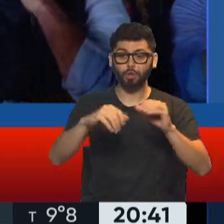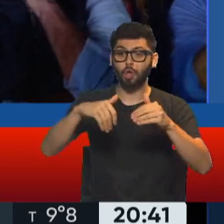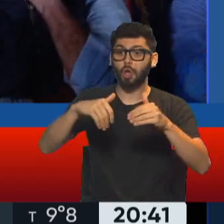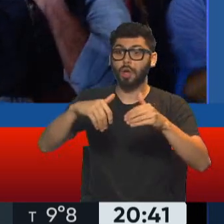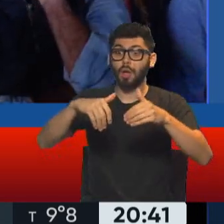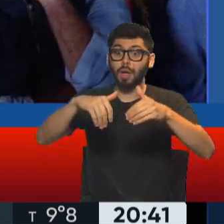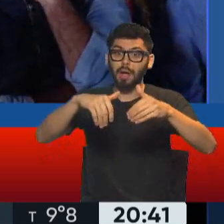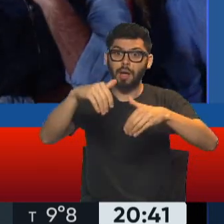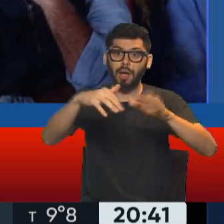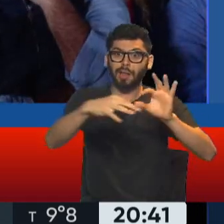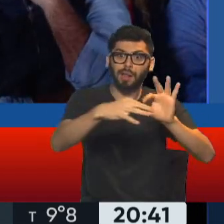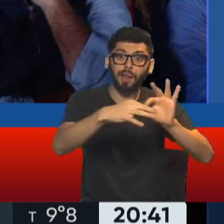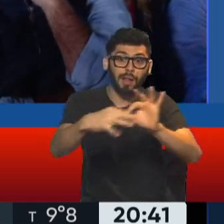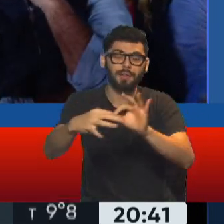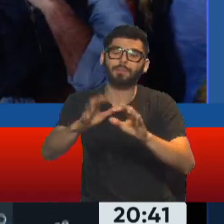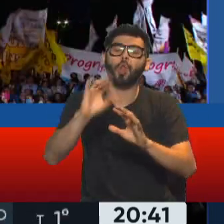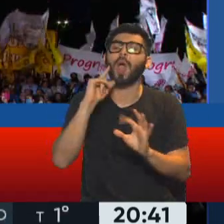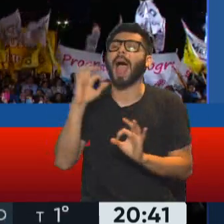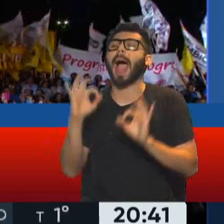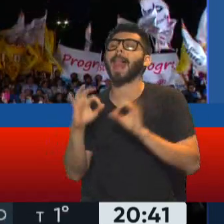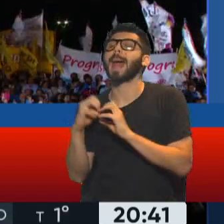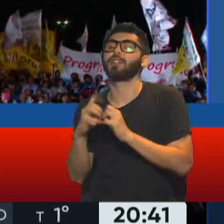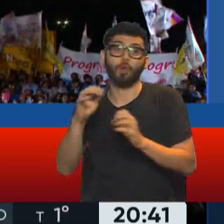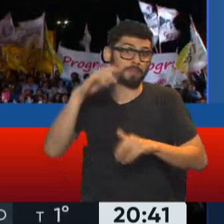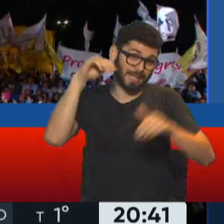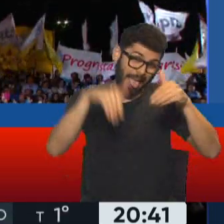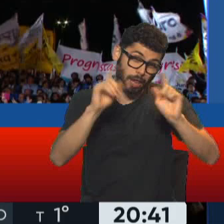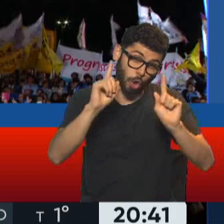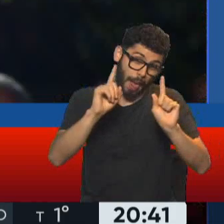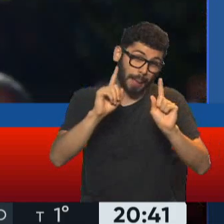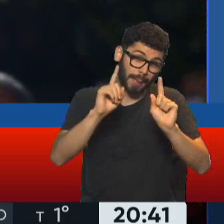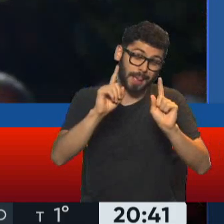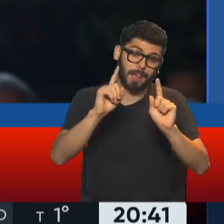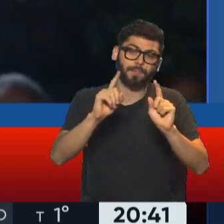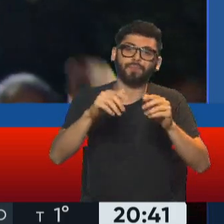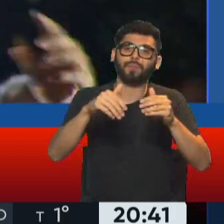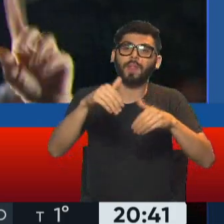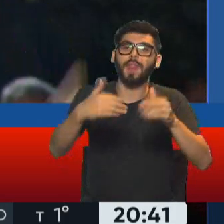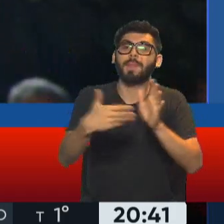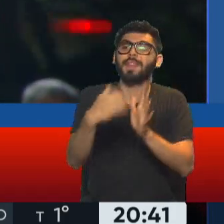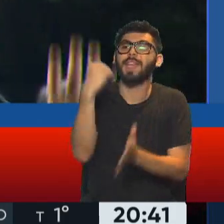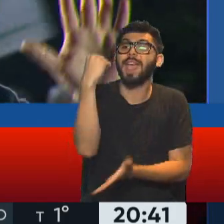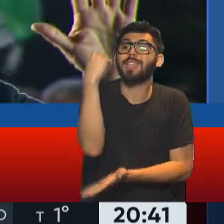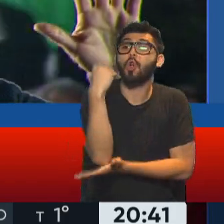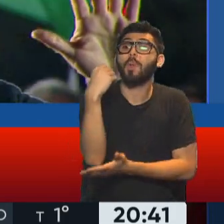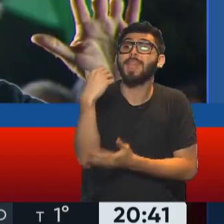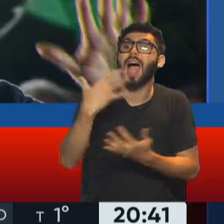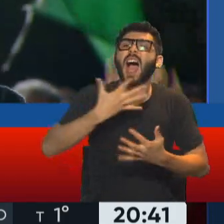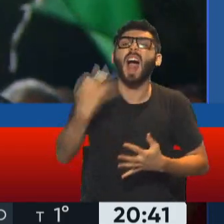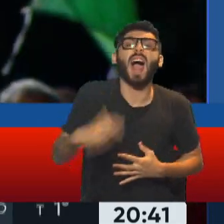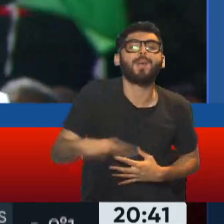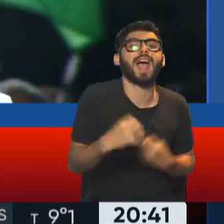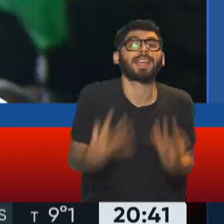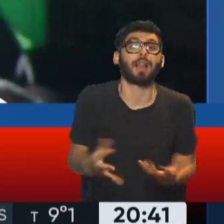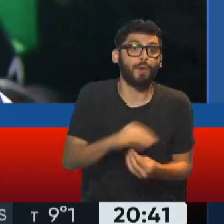ese punto, no en un debate de analistas, sino en un impacto electoral, eso tiene que verse en la reactivación de la economía real, en el bolsillo